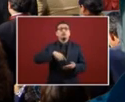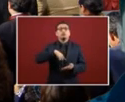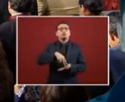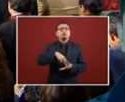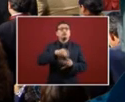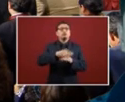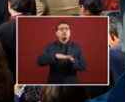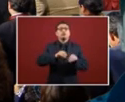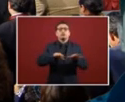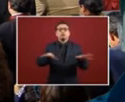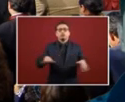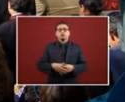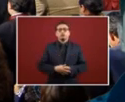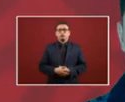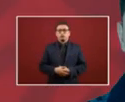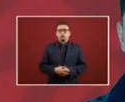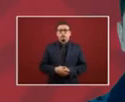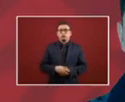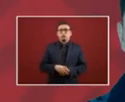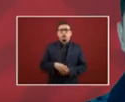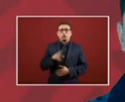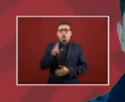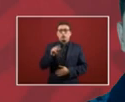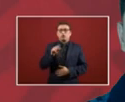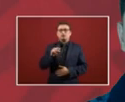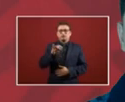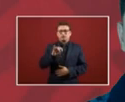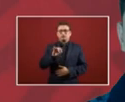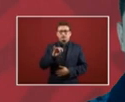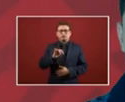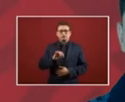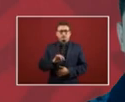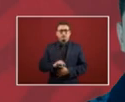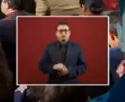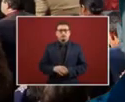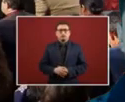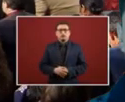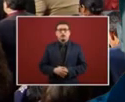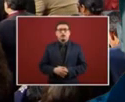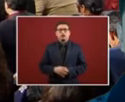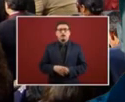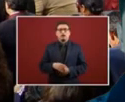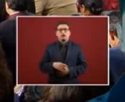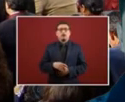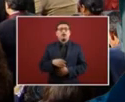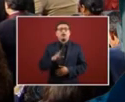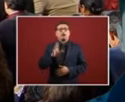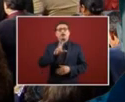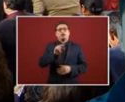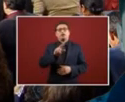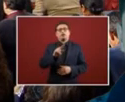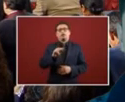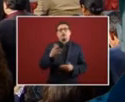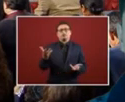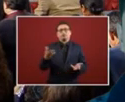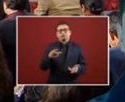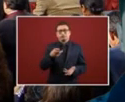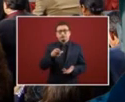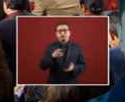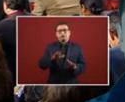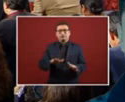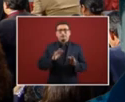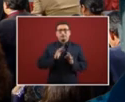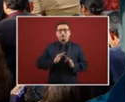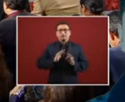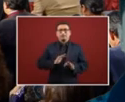informamos. ¿Sí? ¿Cómo no? Ah, no. Oigan,